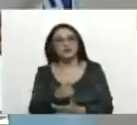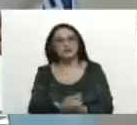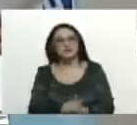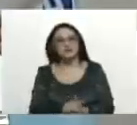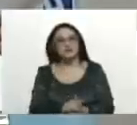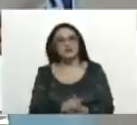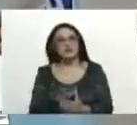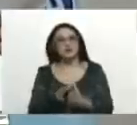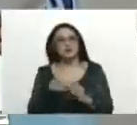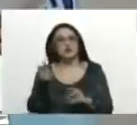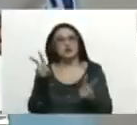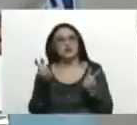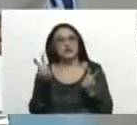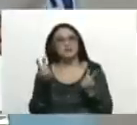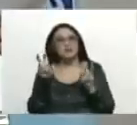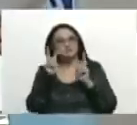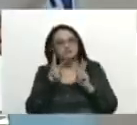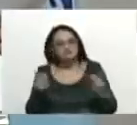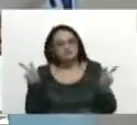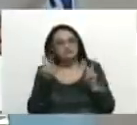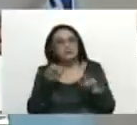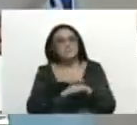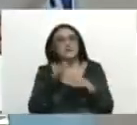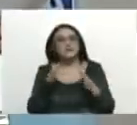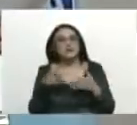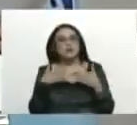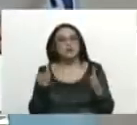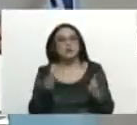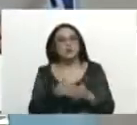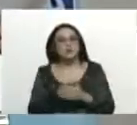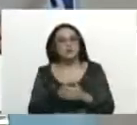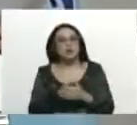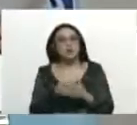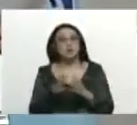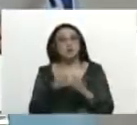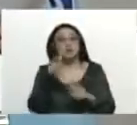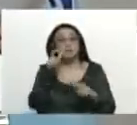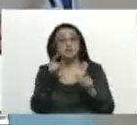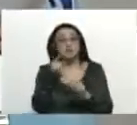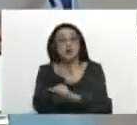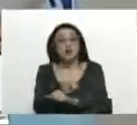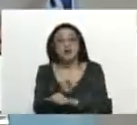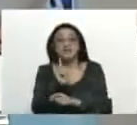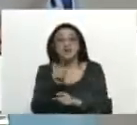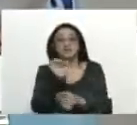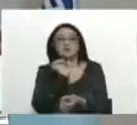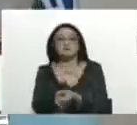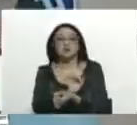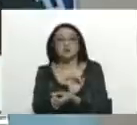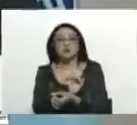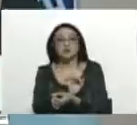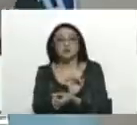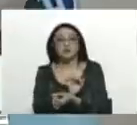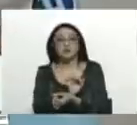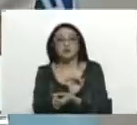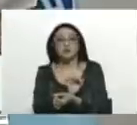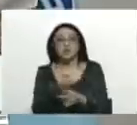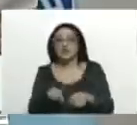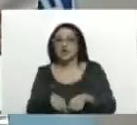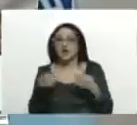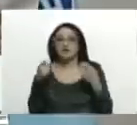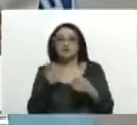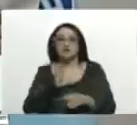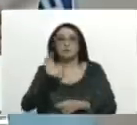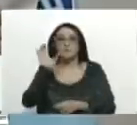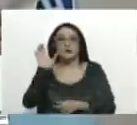todos estos hechos han sido investigados por este Ministerio Público y todos los implicados tienen órdenes de aprehensión por el daño causado